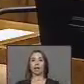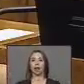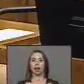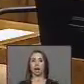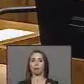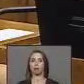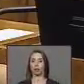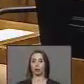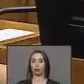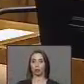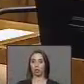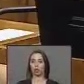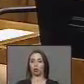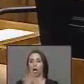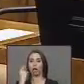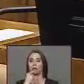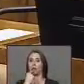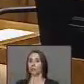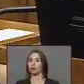expresamente dejamos sin efecto,